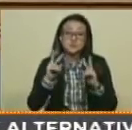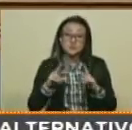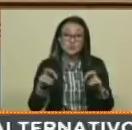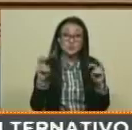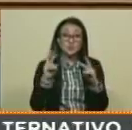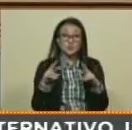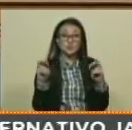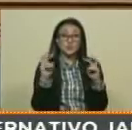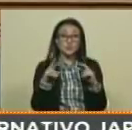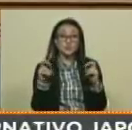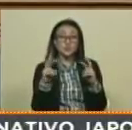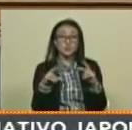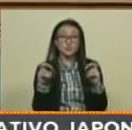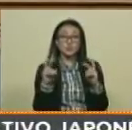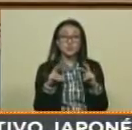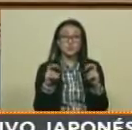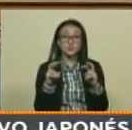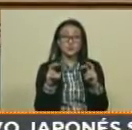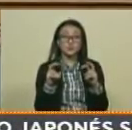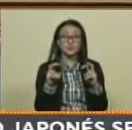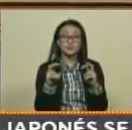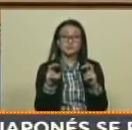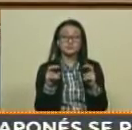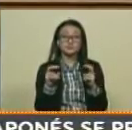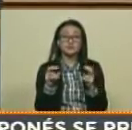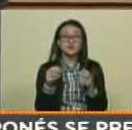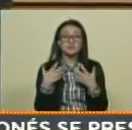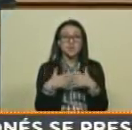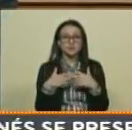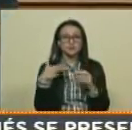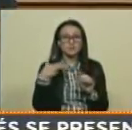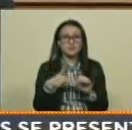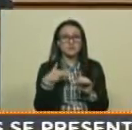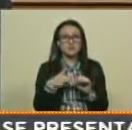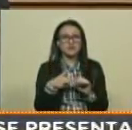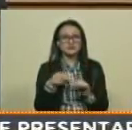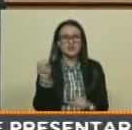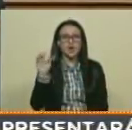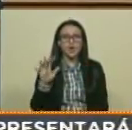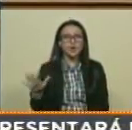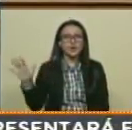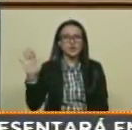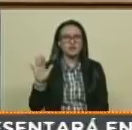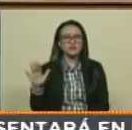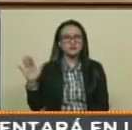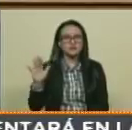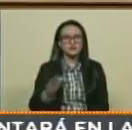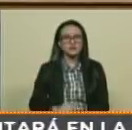hecho. Alteración de cifras de producción en PDVSA Oriente.